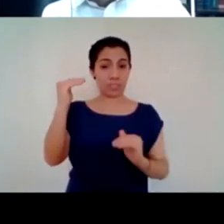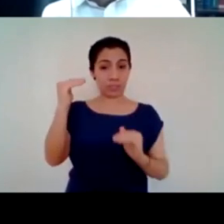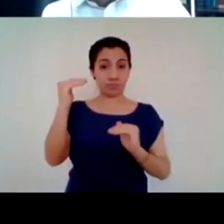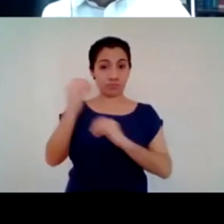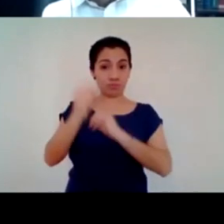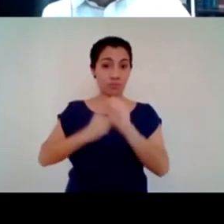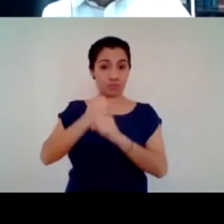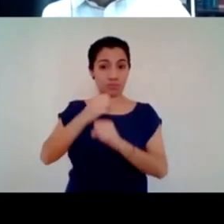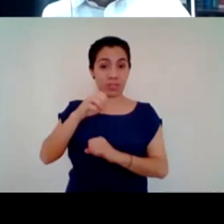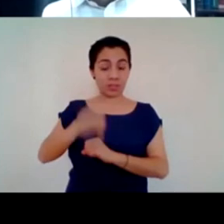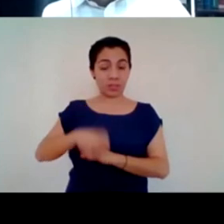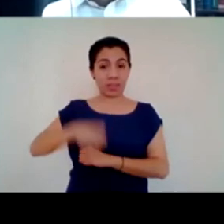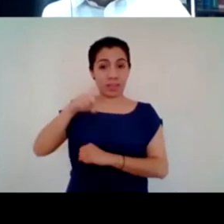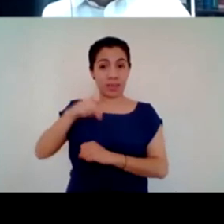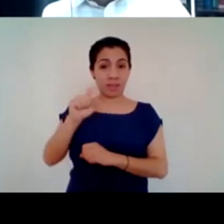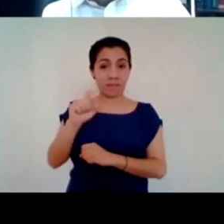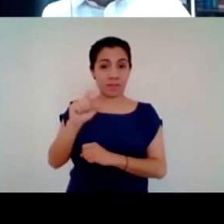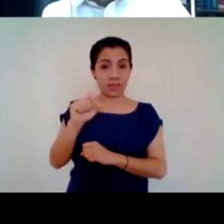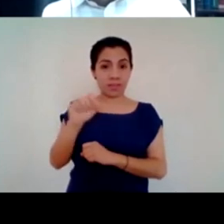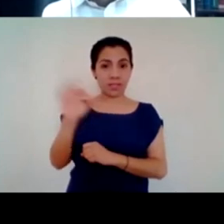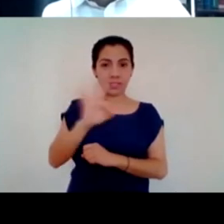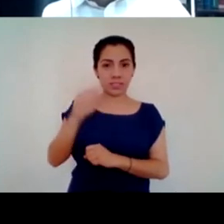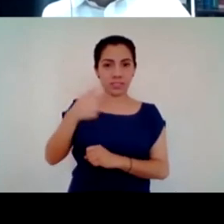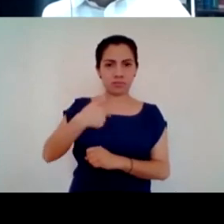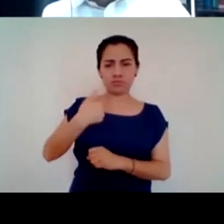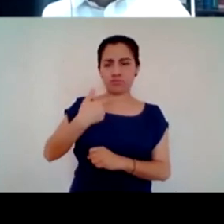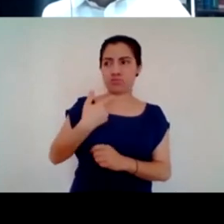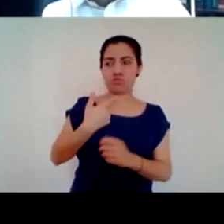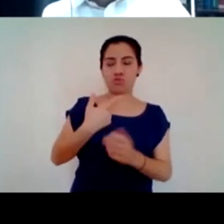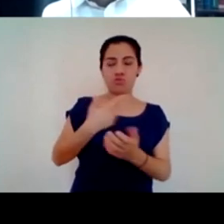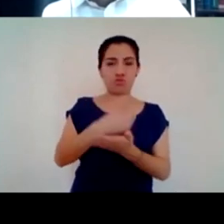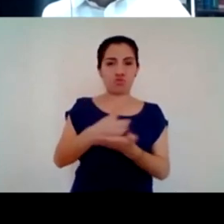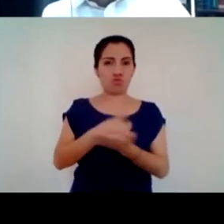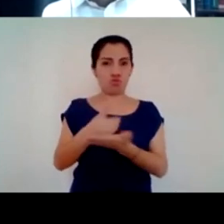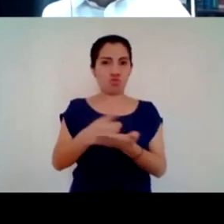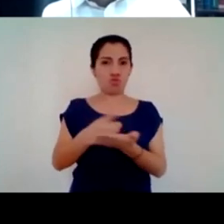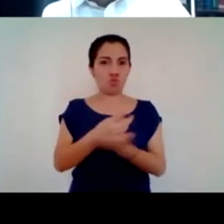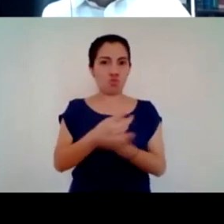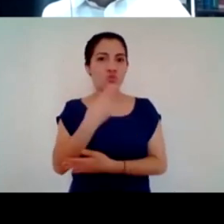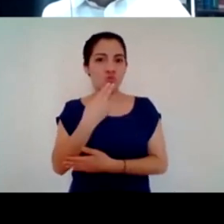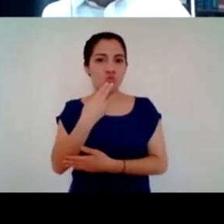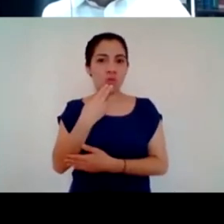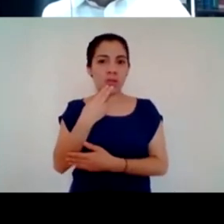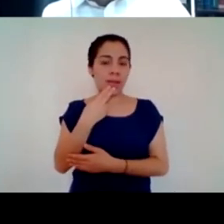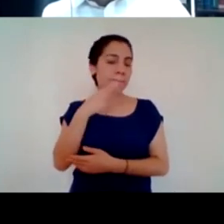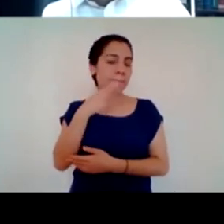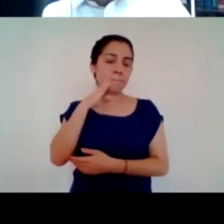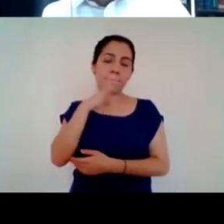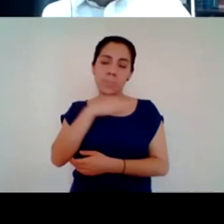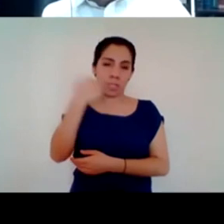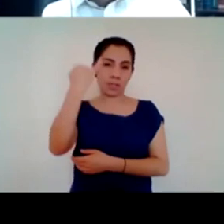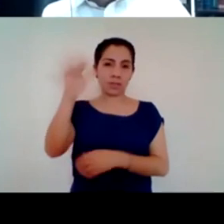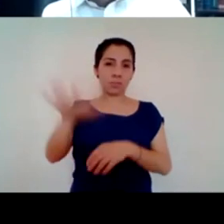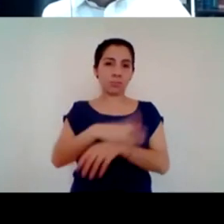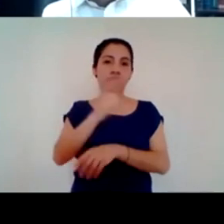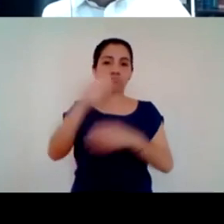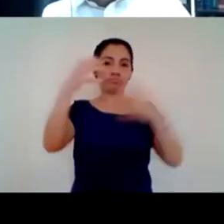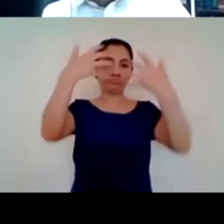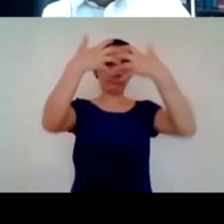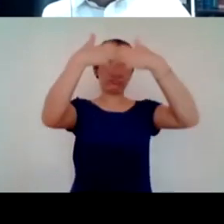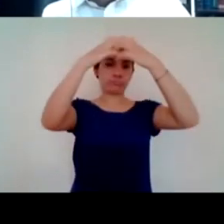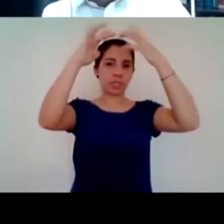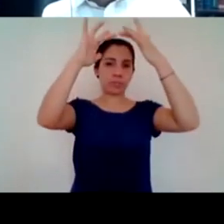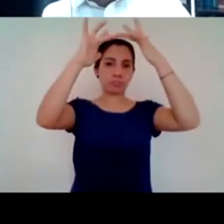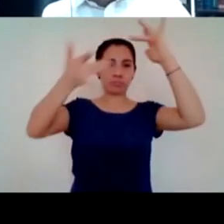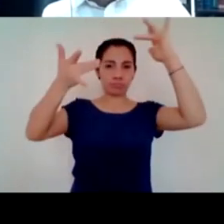ponerle una sustancia exógena es una muy mala idea porque estamos interfiriendo con el cableado de este cerebro. Yo